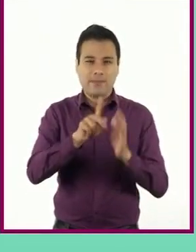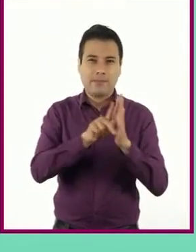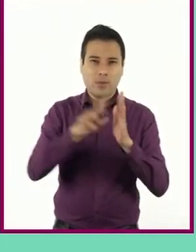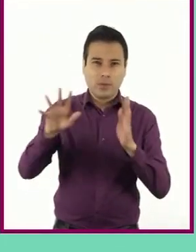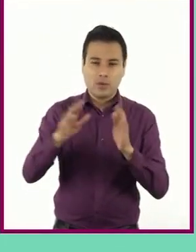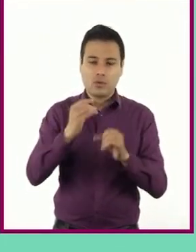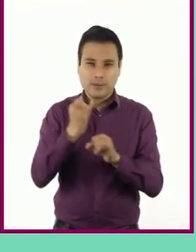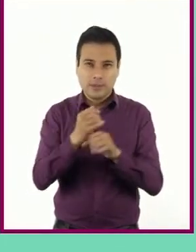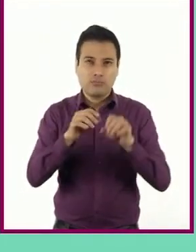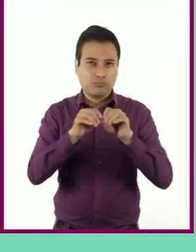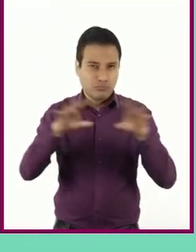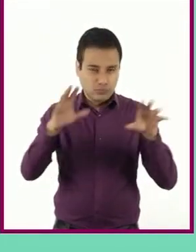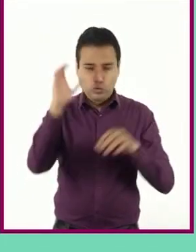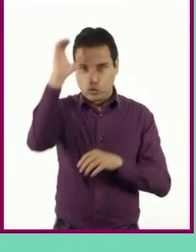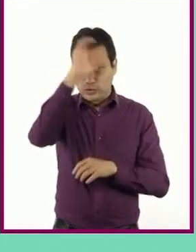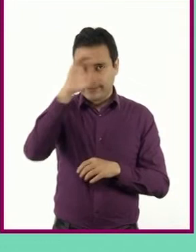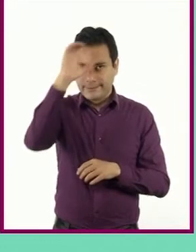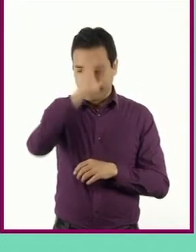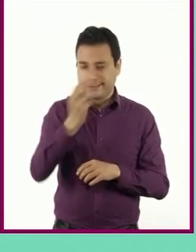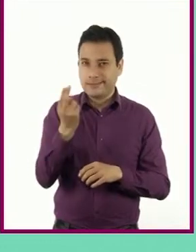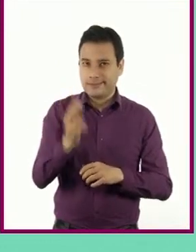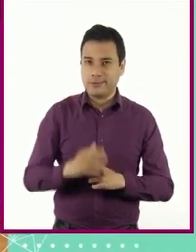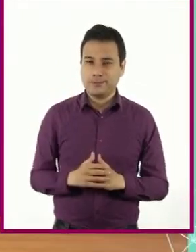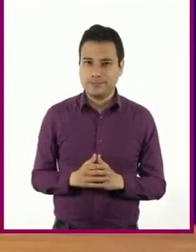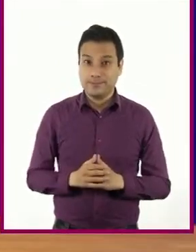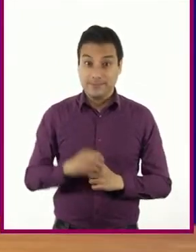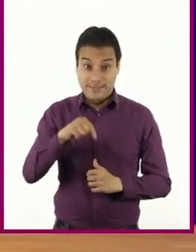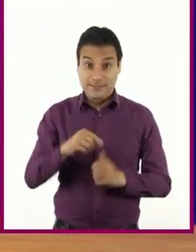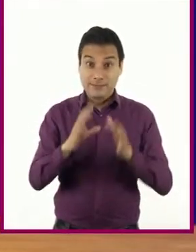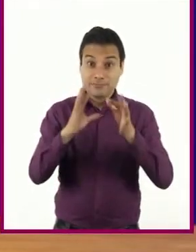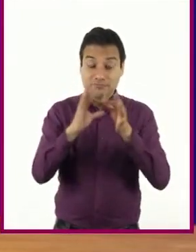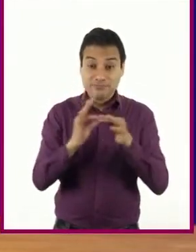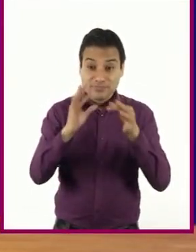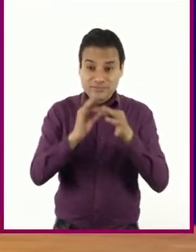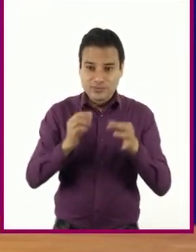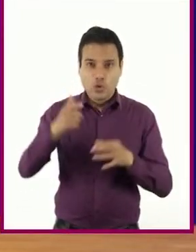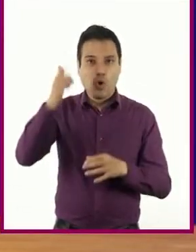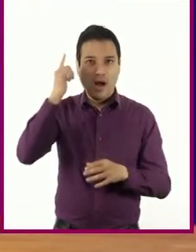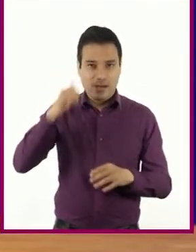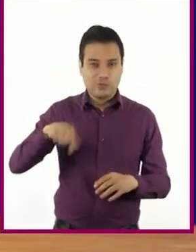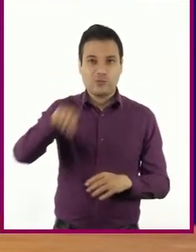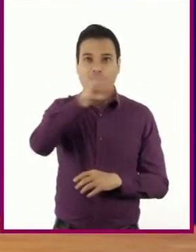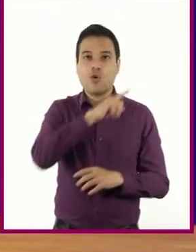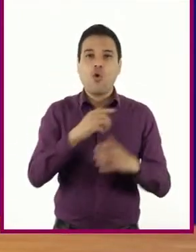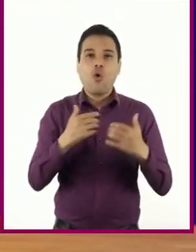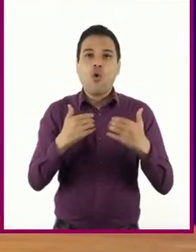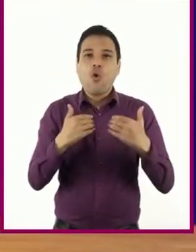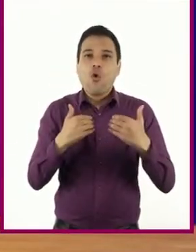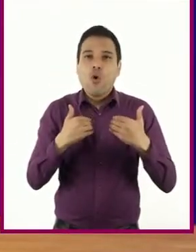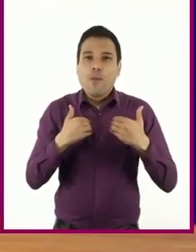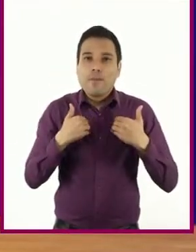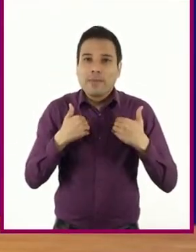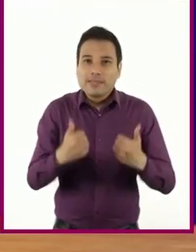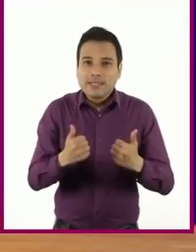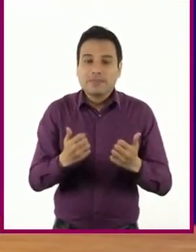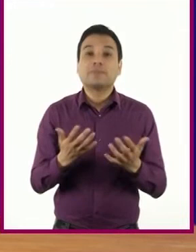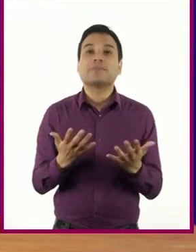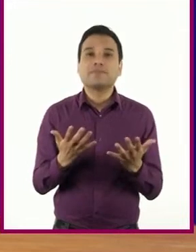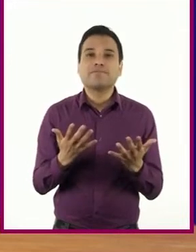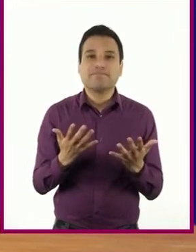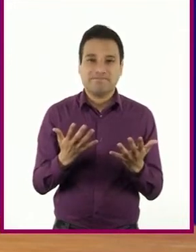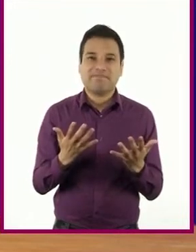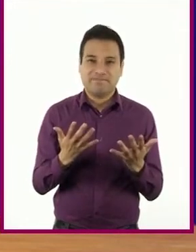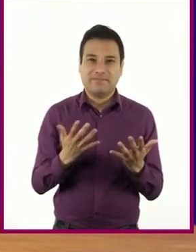comunicación. Esperamos que con lo visto en esta sesión puedan comprender la importancia de reconocer, promover y preservar la